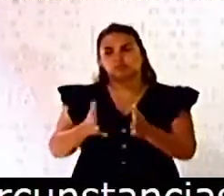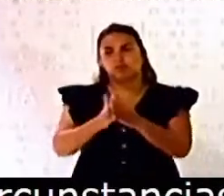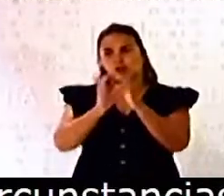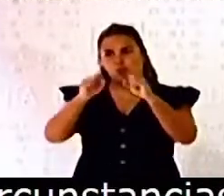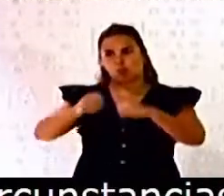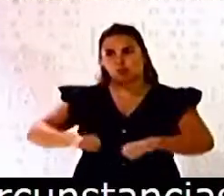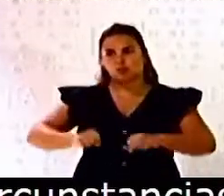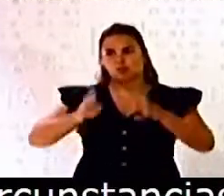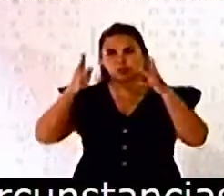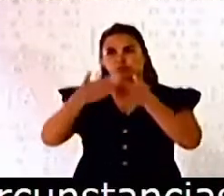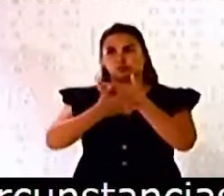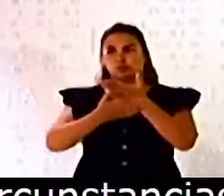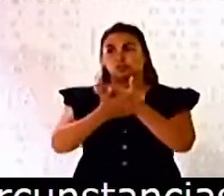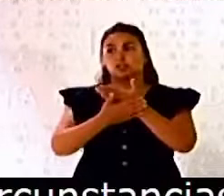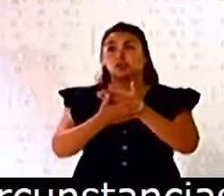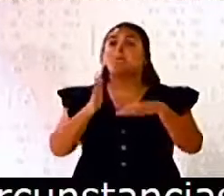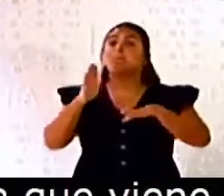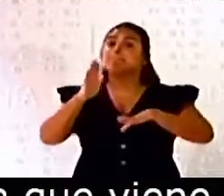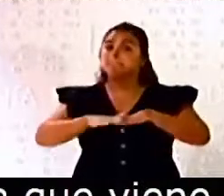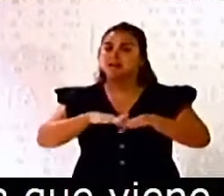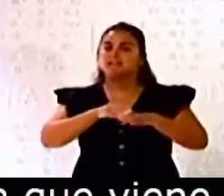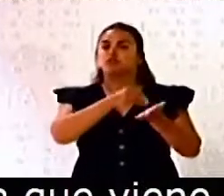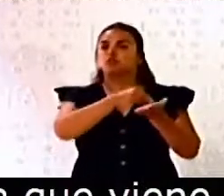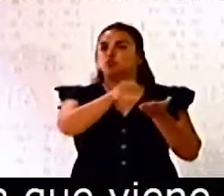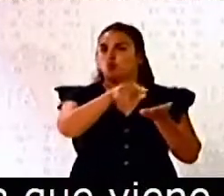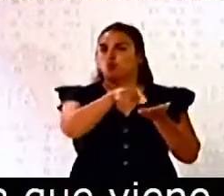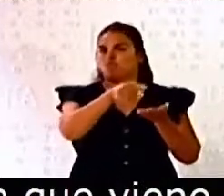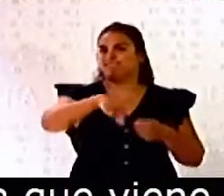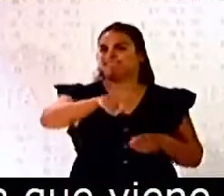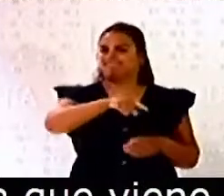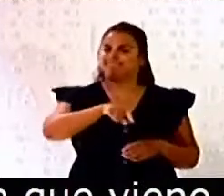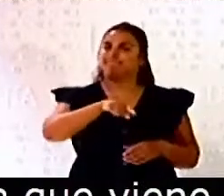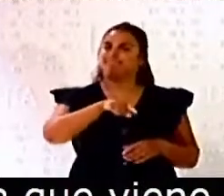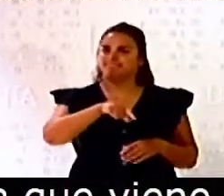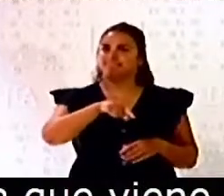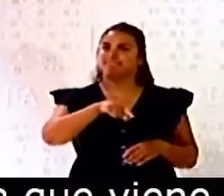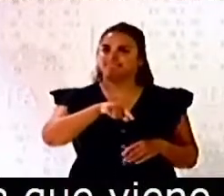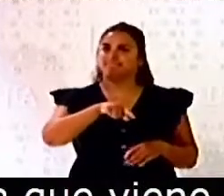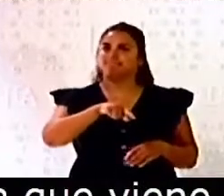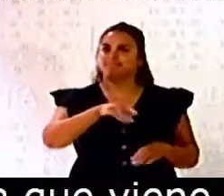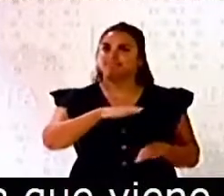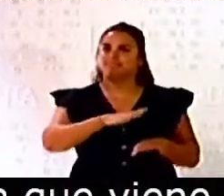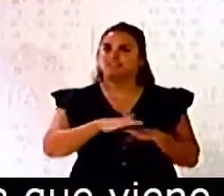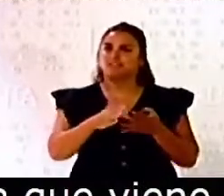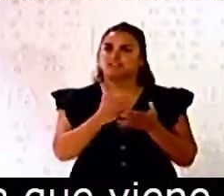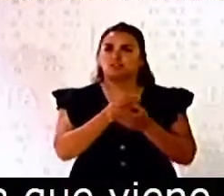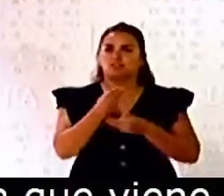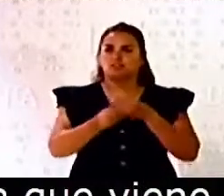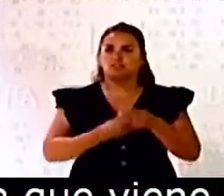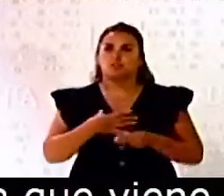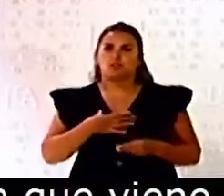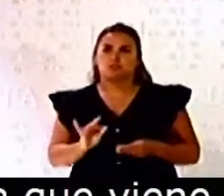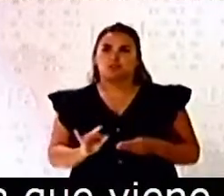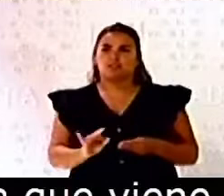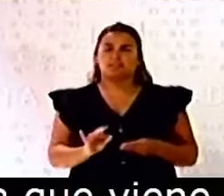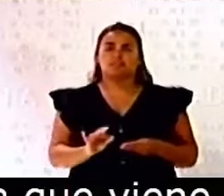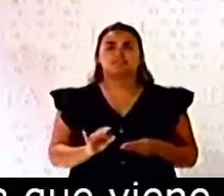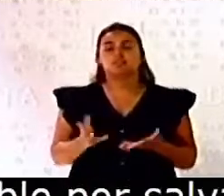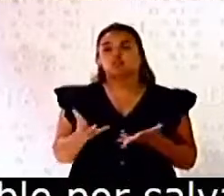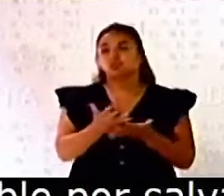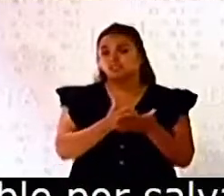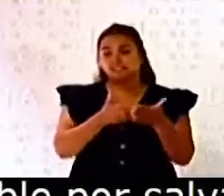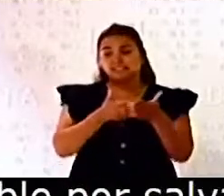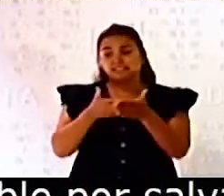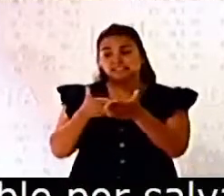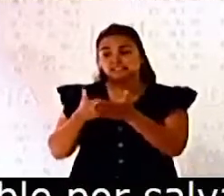Consejo de Gobierno en aras precisamente a salvar y hacer todo lo posible por salvar estas dificultades que han impedido